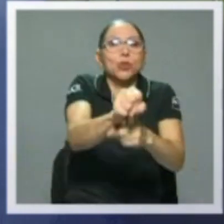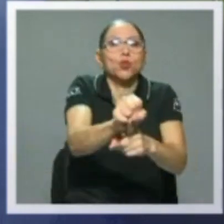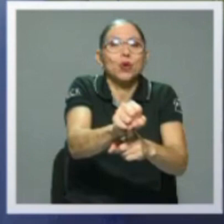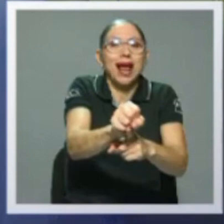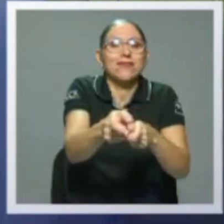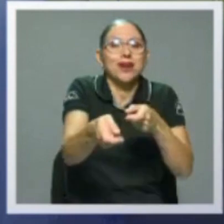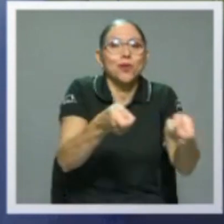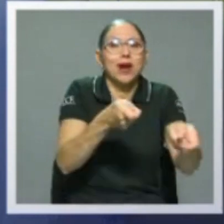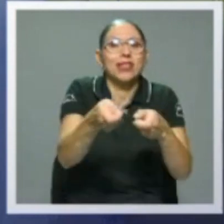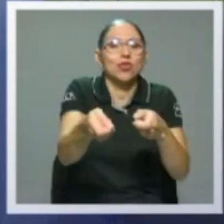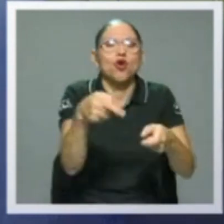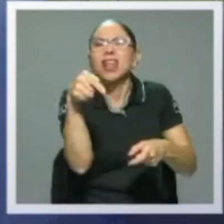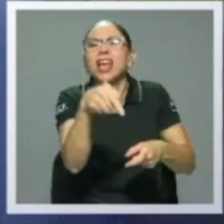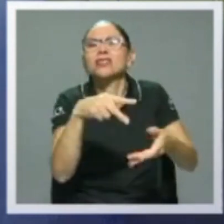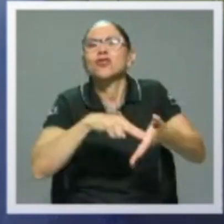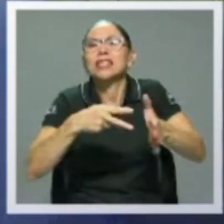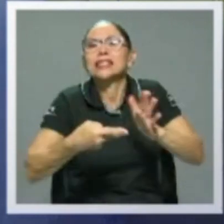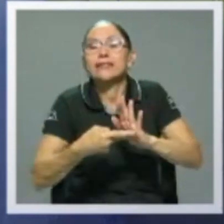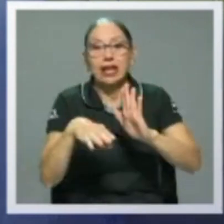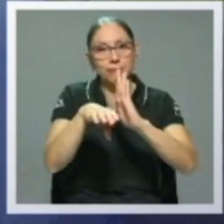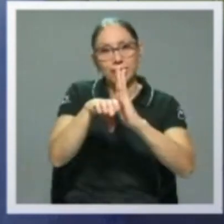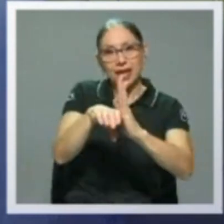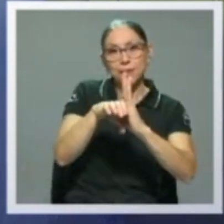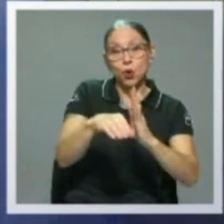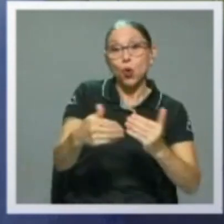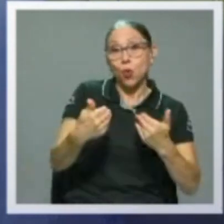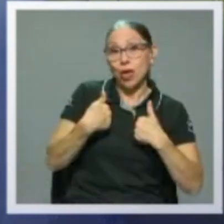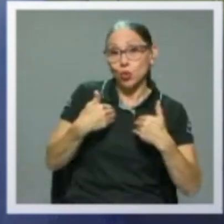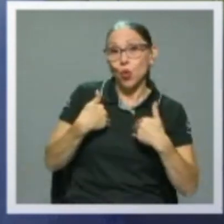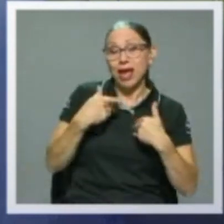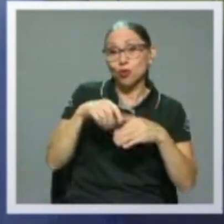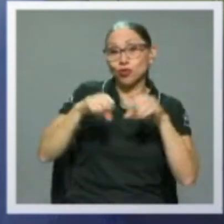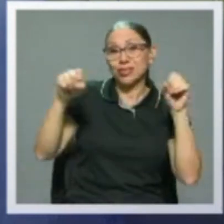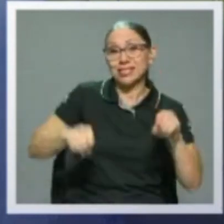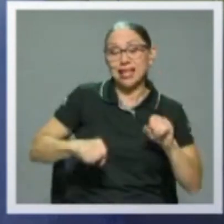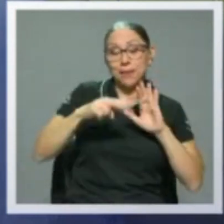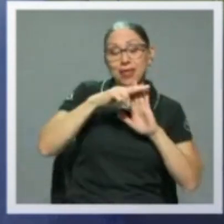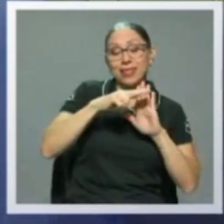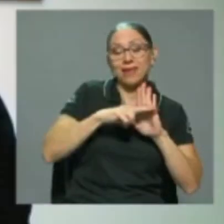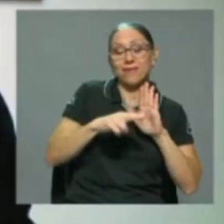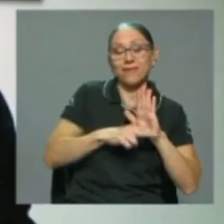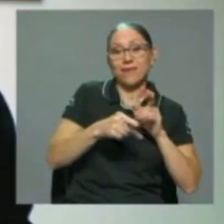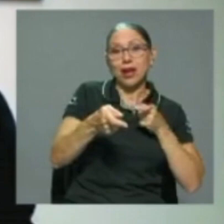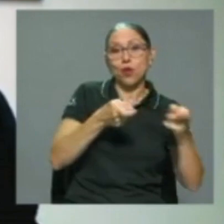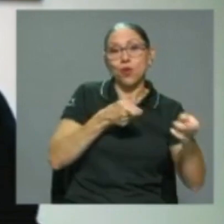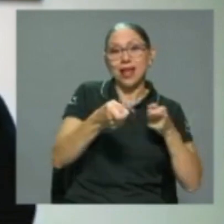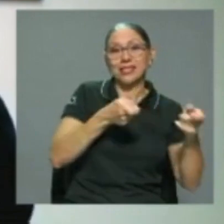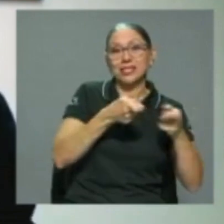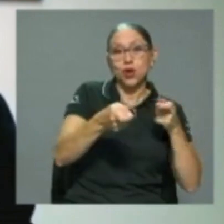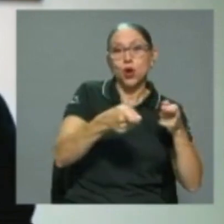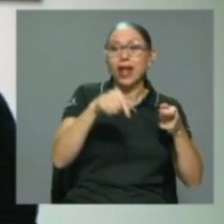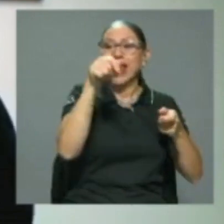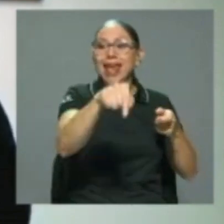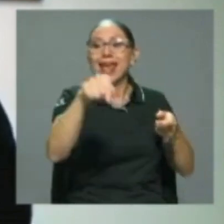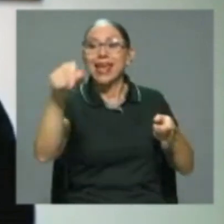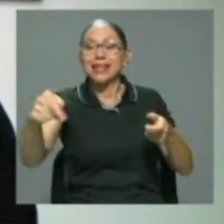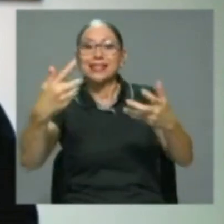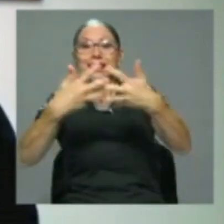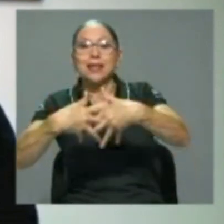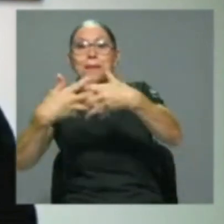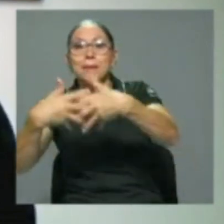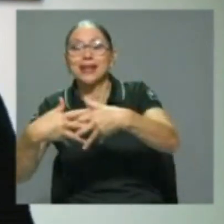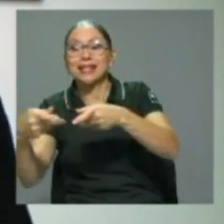regulatoria? Resulta que cuando hay algún sistema de regulación, los que son regulados tienden a meterse con